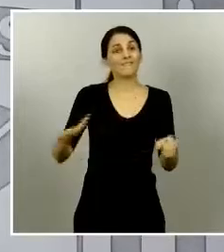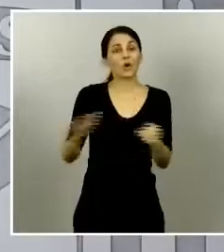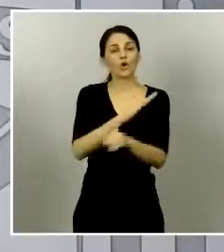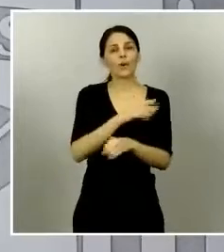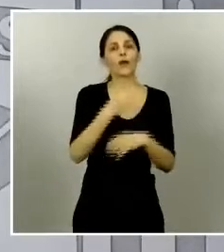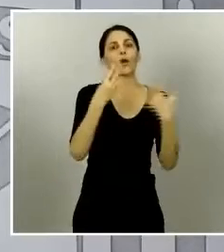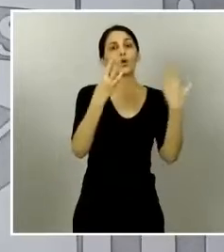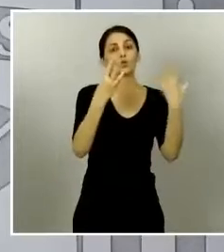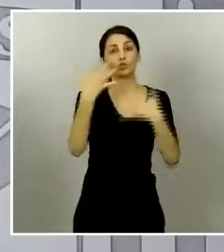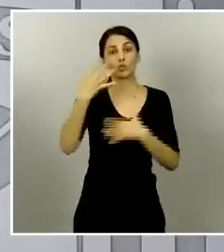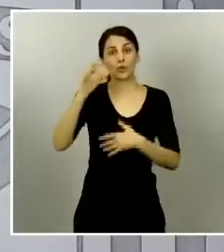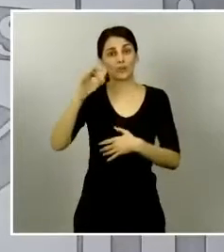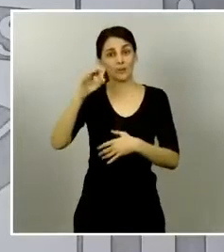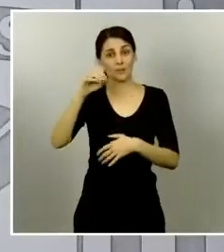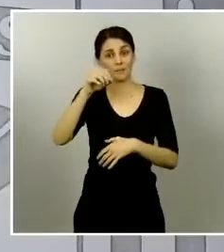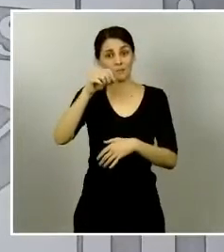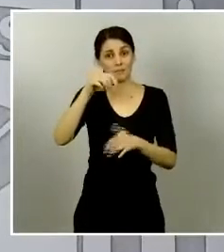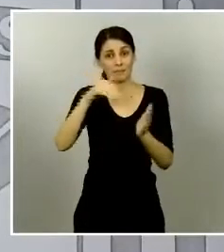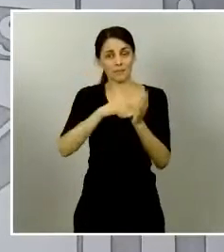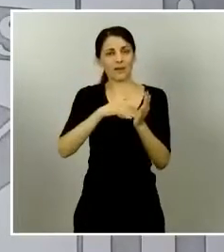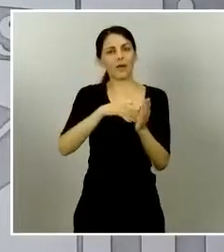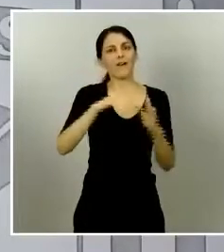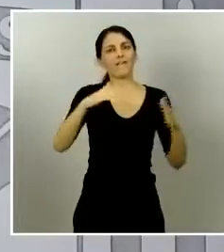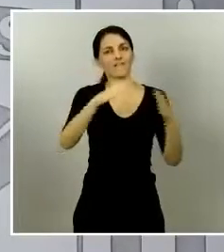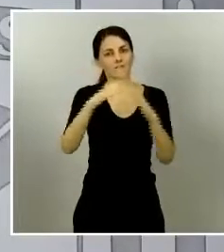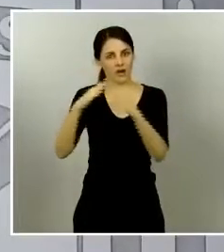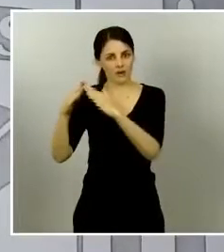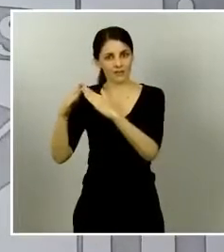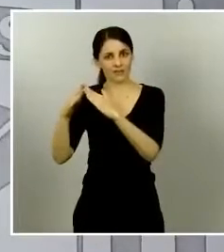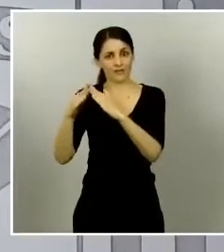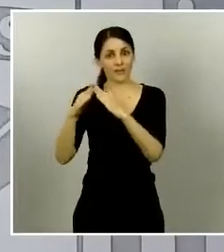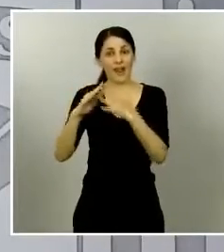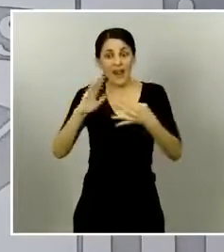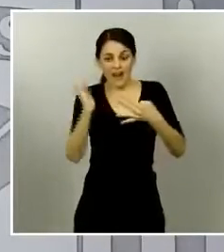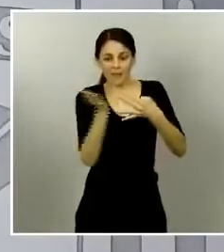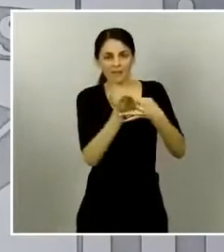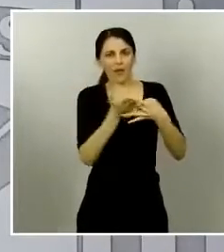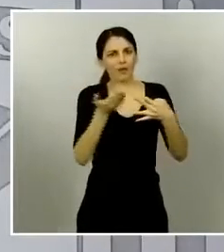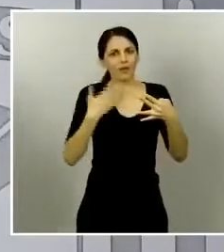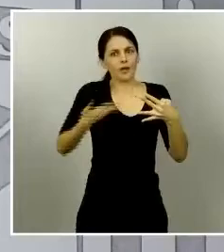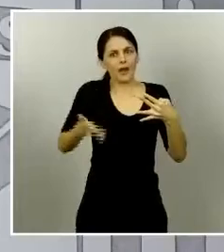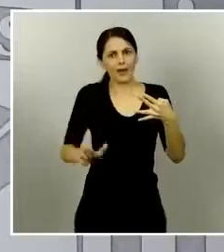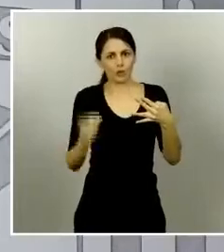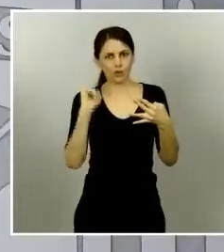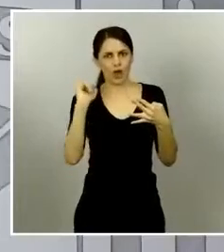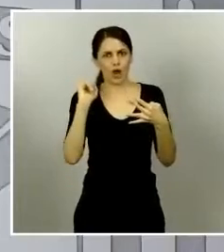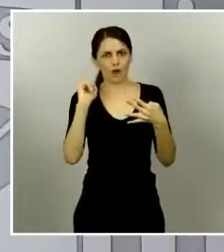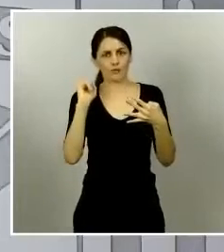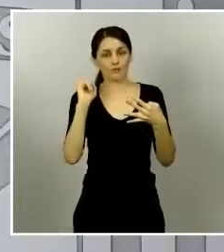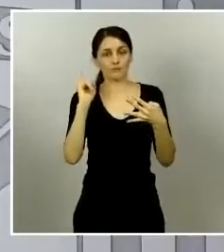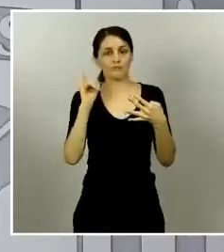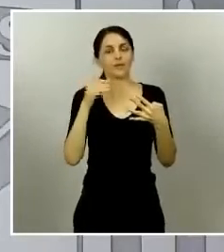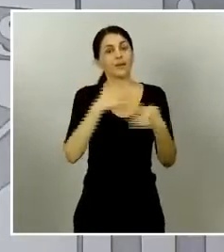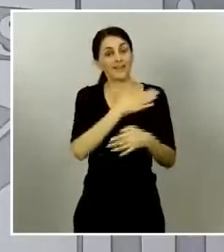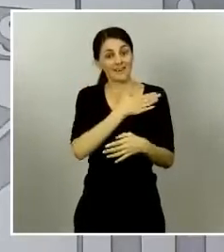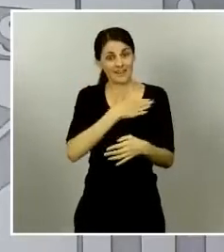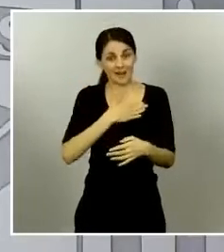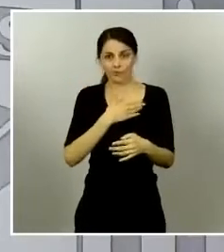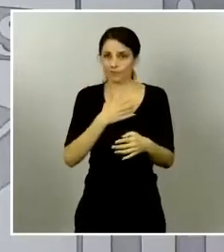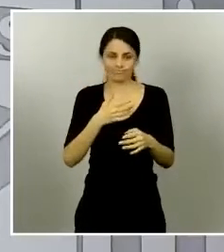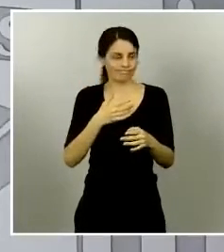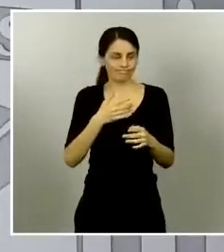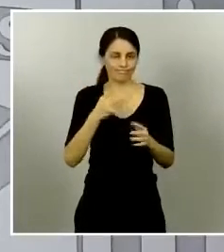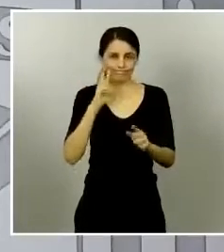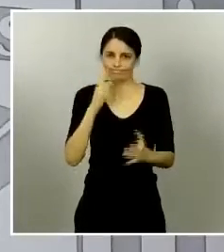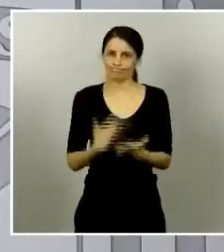nueva, con una previsión de que llegue a cerca de 850.000 hogares, de los que aproximadamente la mitad tienen niños a